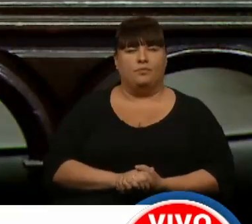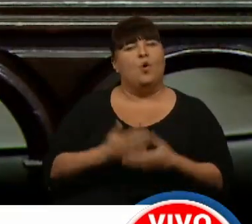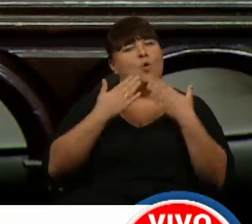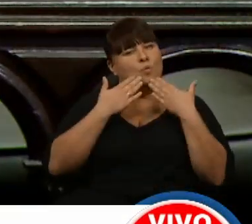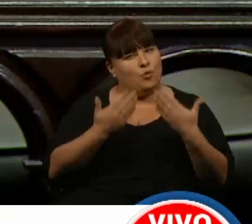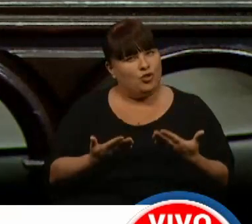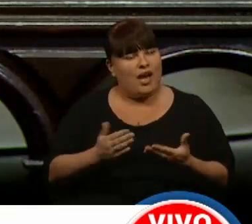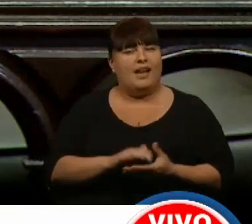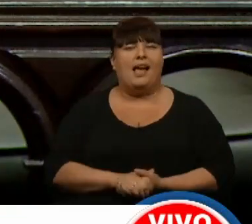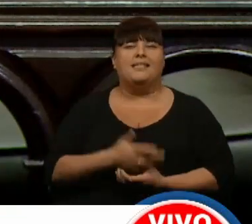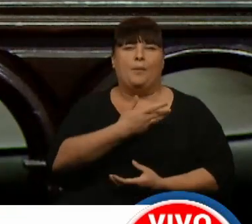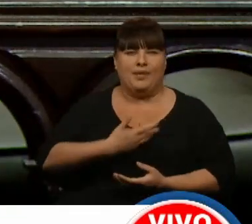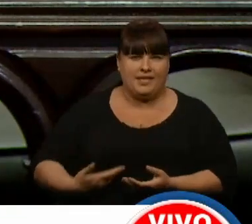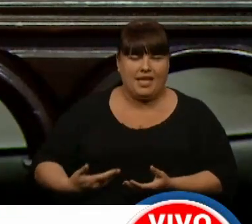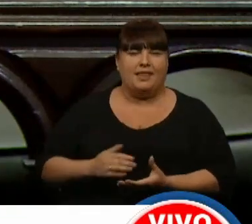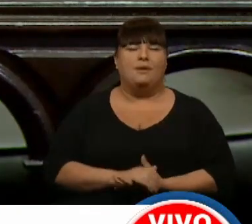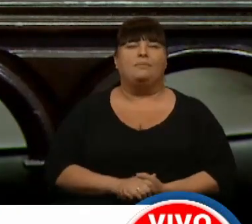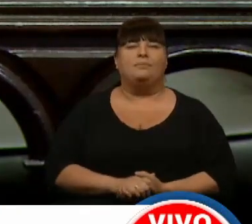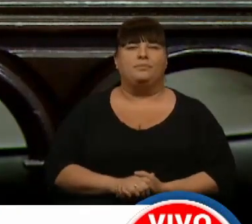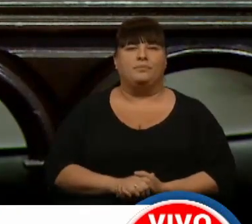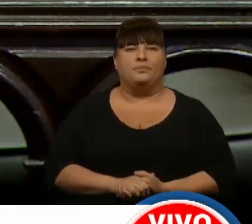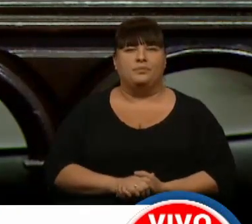Muchas gracias, señor presidente.